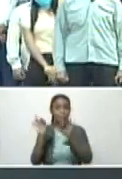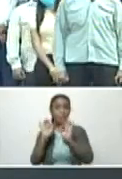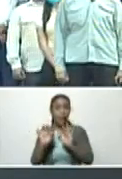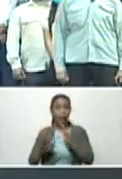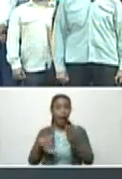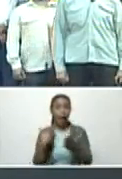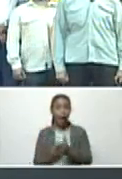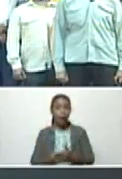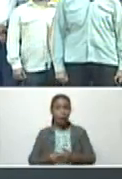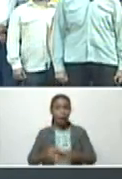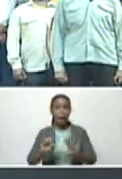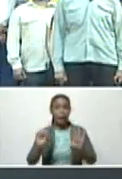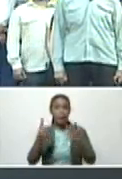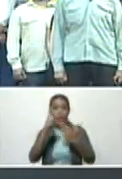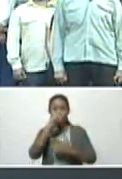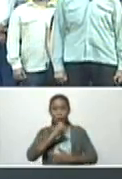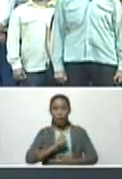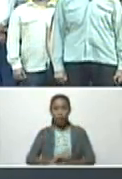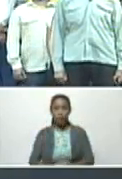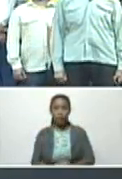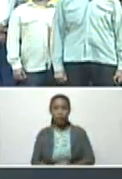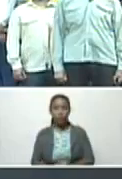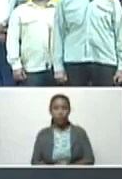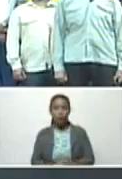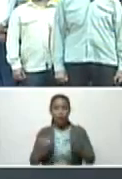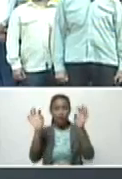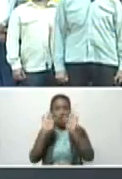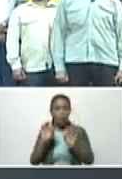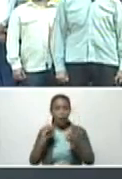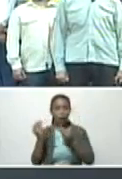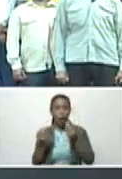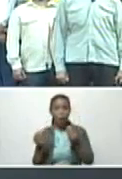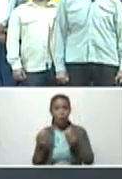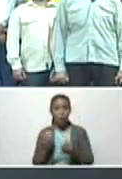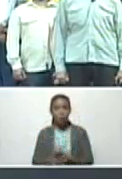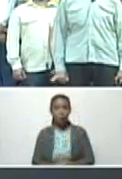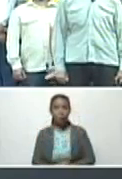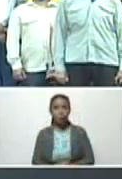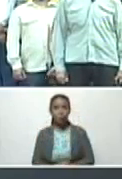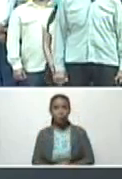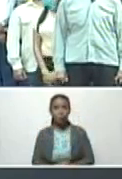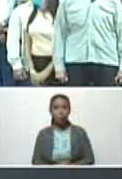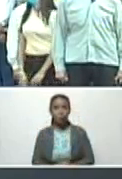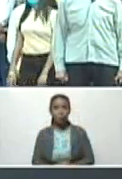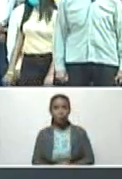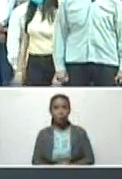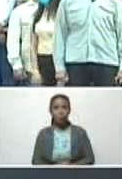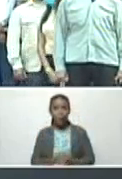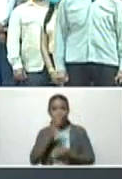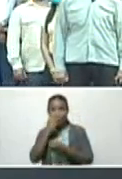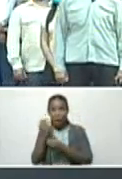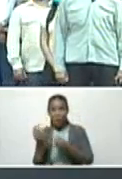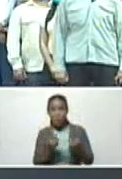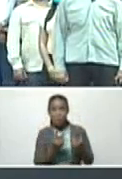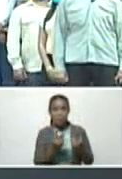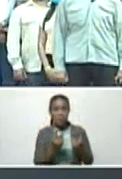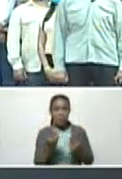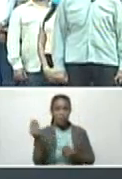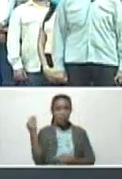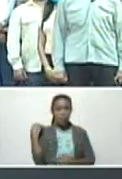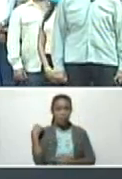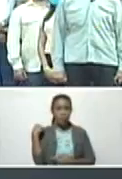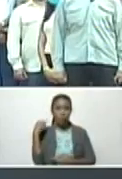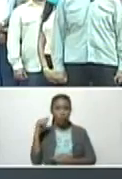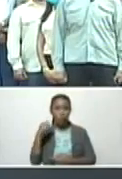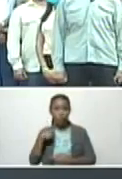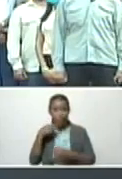año. Las técnicas, Alejandra, ¿me invitas, Alejandra? ¿Estoy